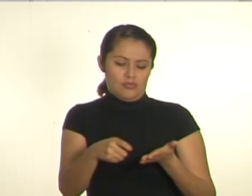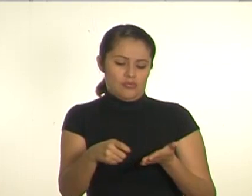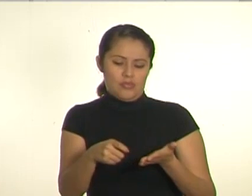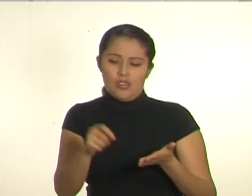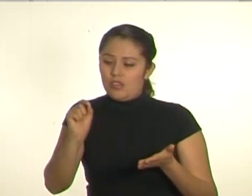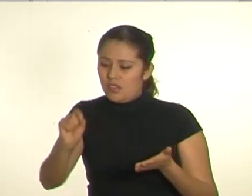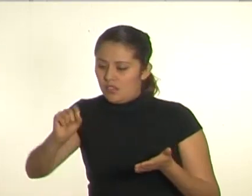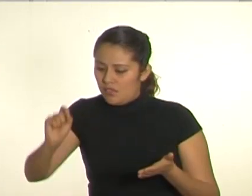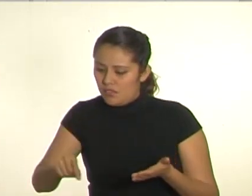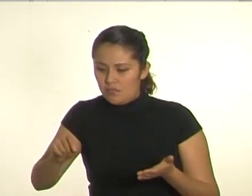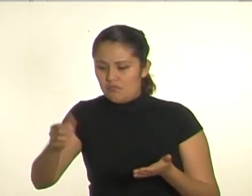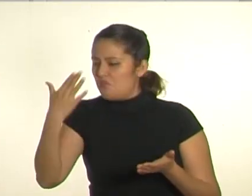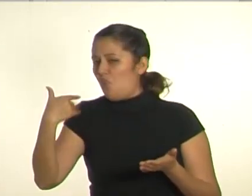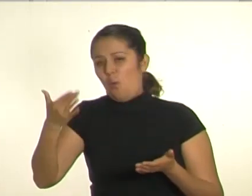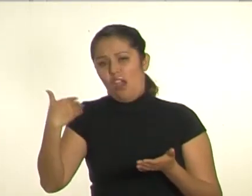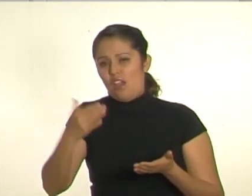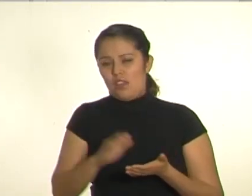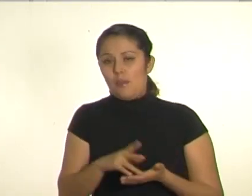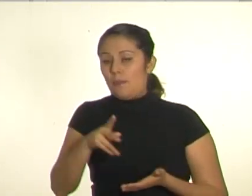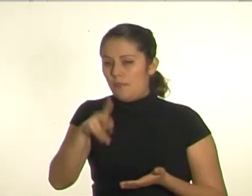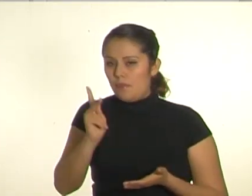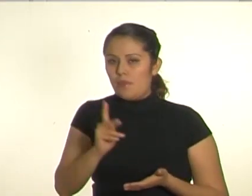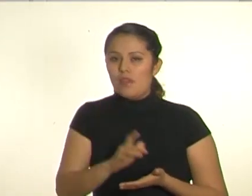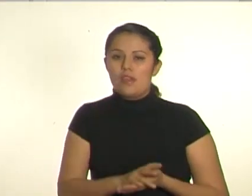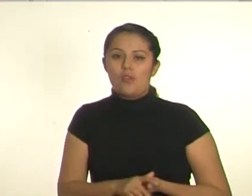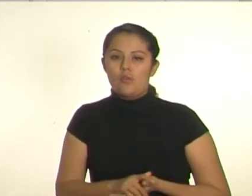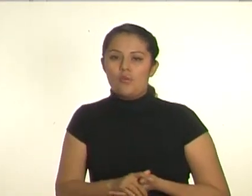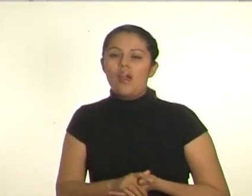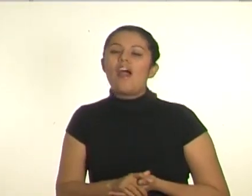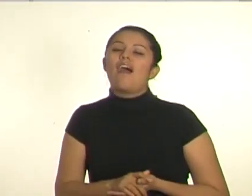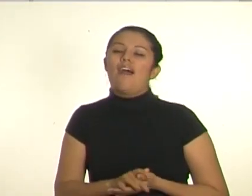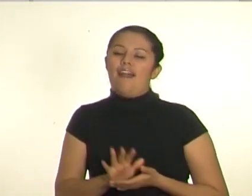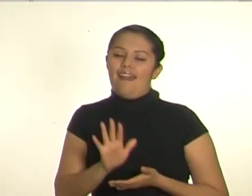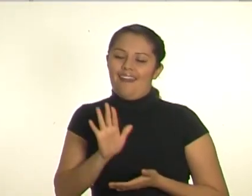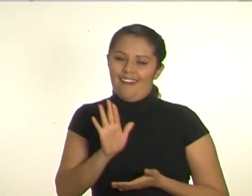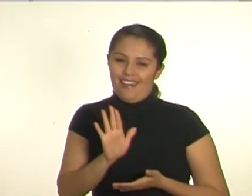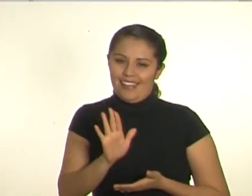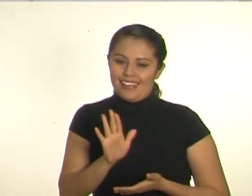de puntuación, pero si colocamos el punto y coma,